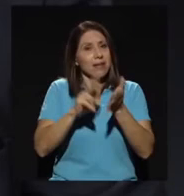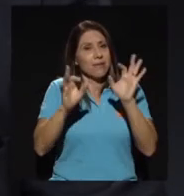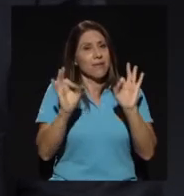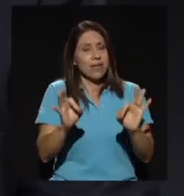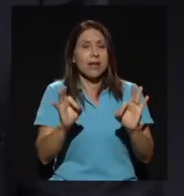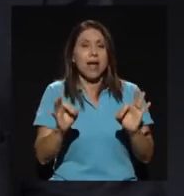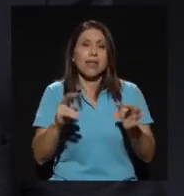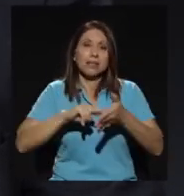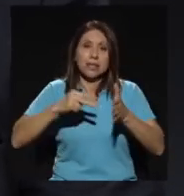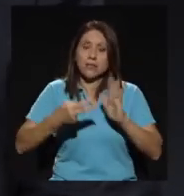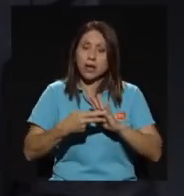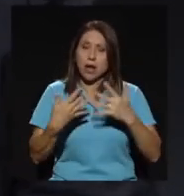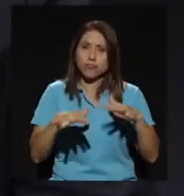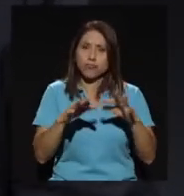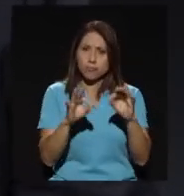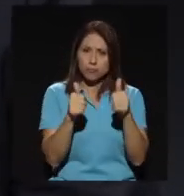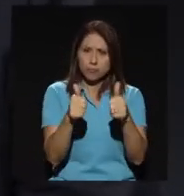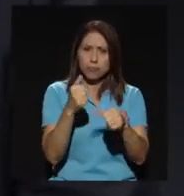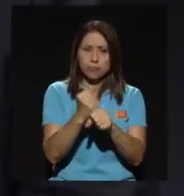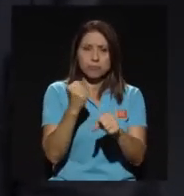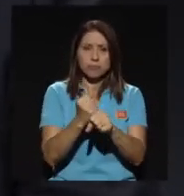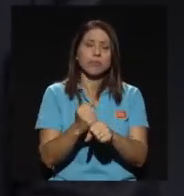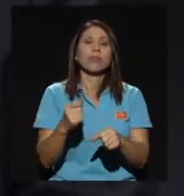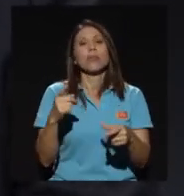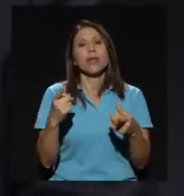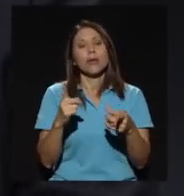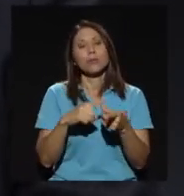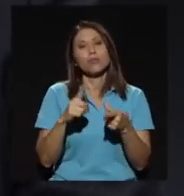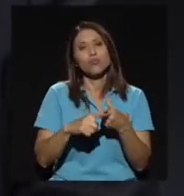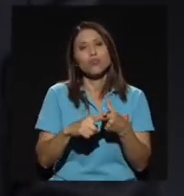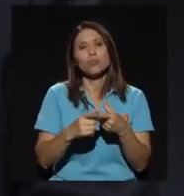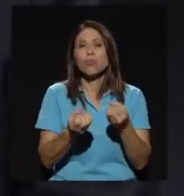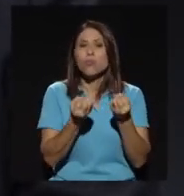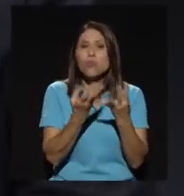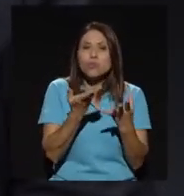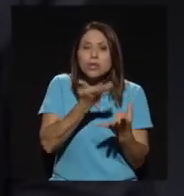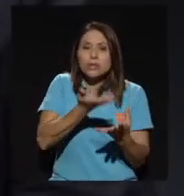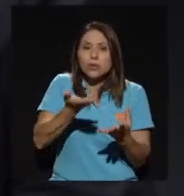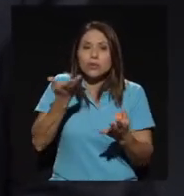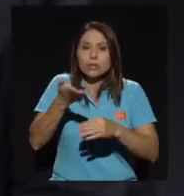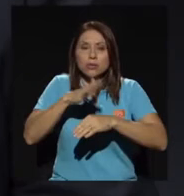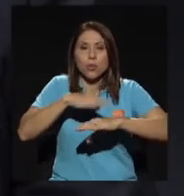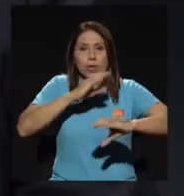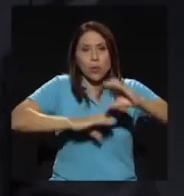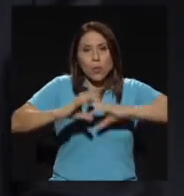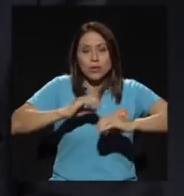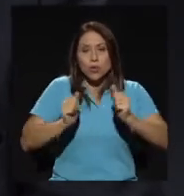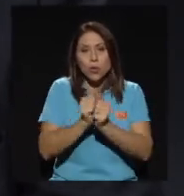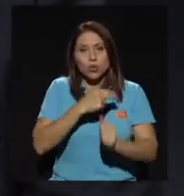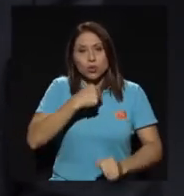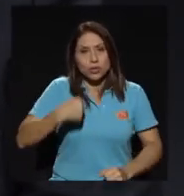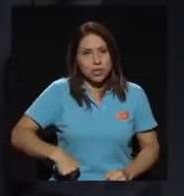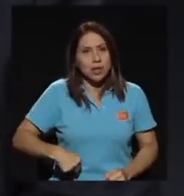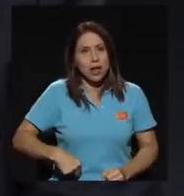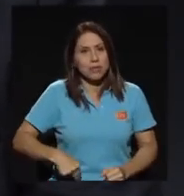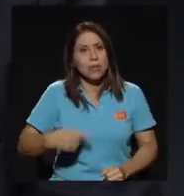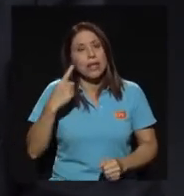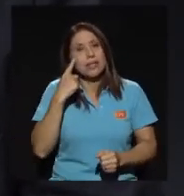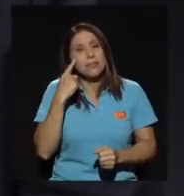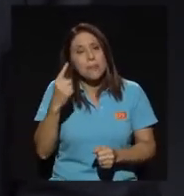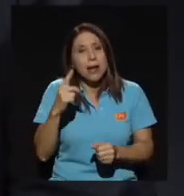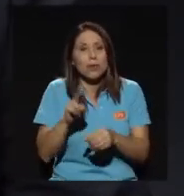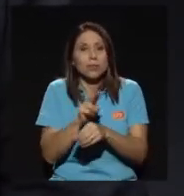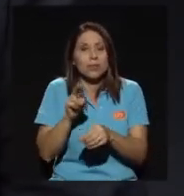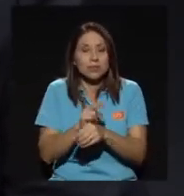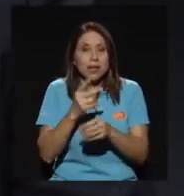una gran labor entonces hay muchísimas parte del comercio con china es para materia prima la industria